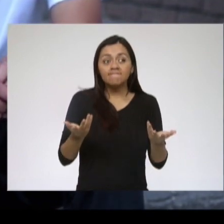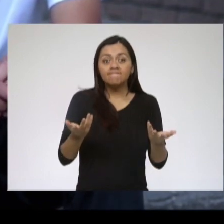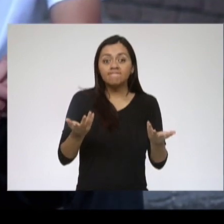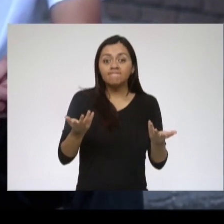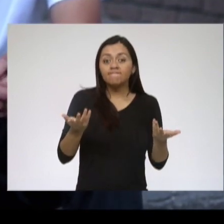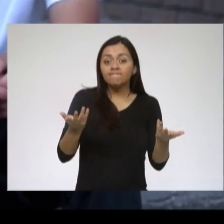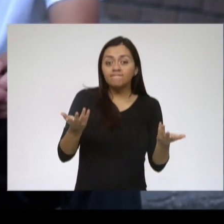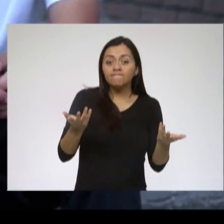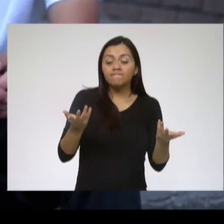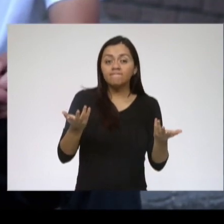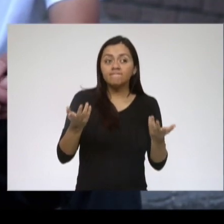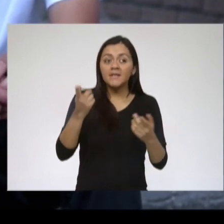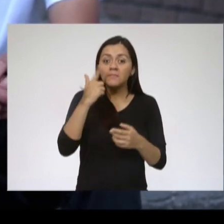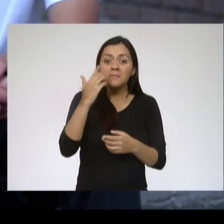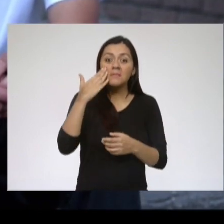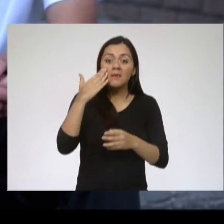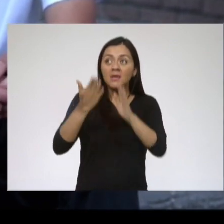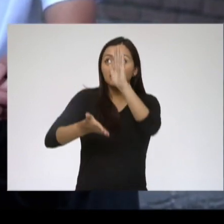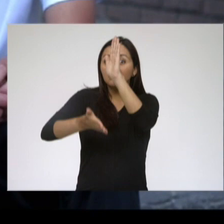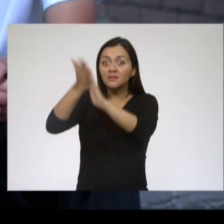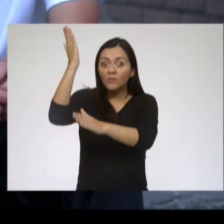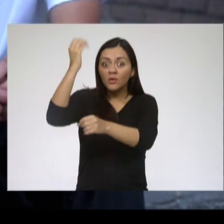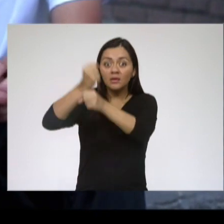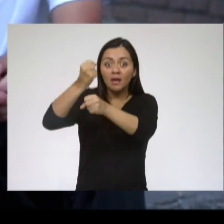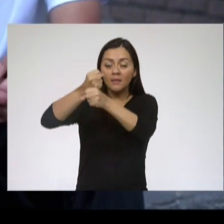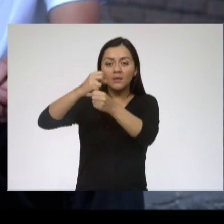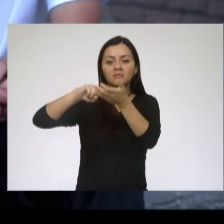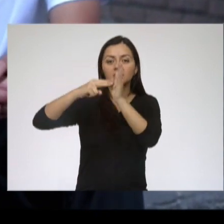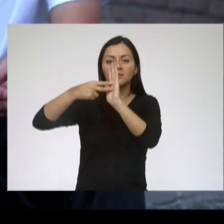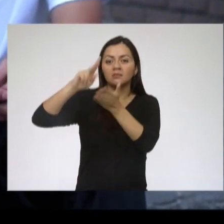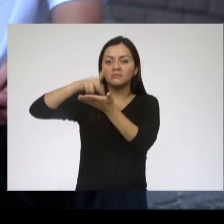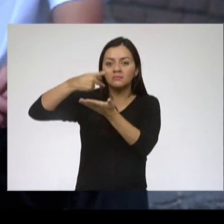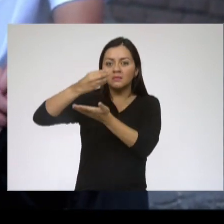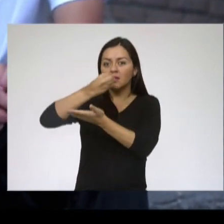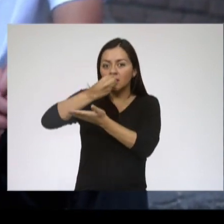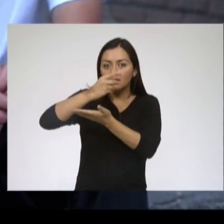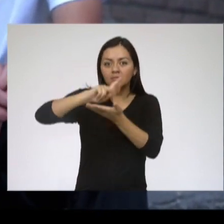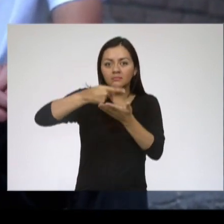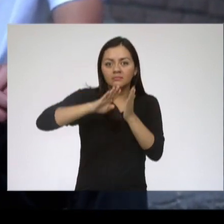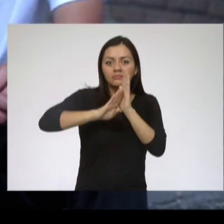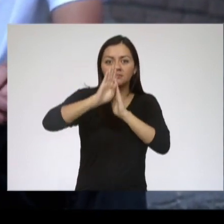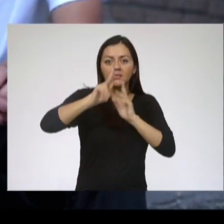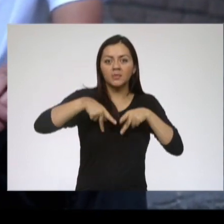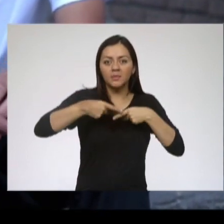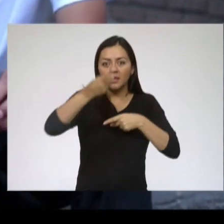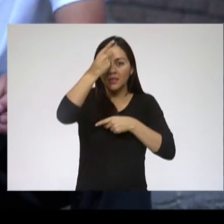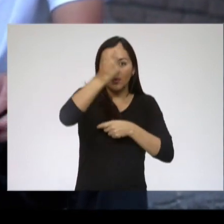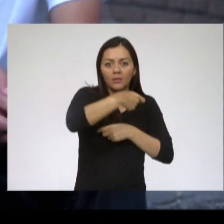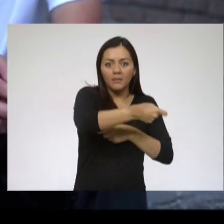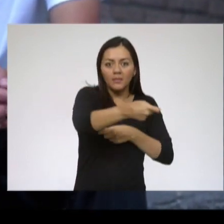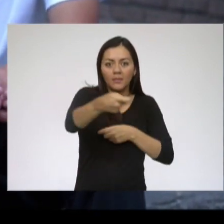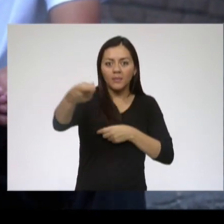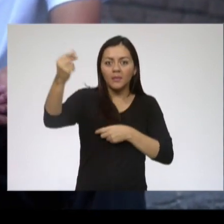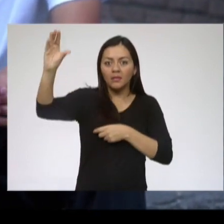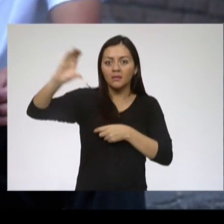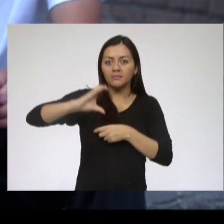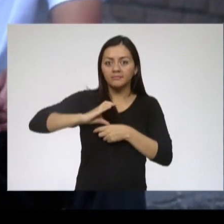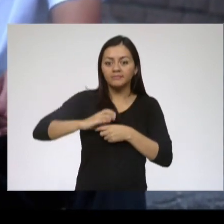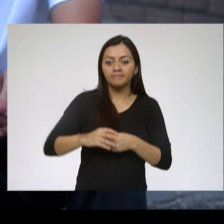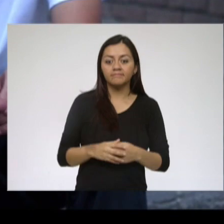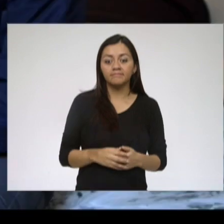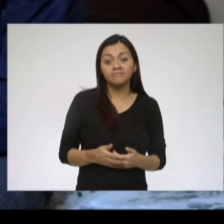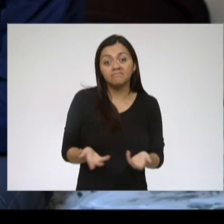que para la comida y para las deudas que él tenía, que tenía que irse allá para trabajar y mandarnos la plata y todo.